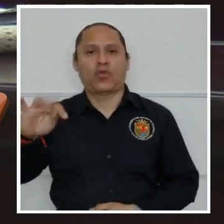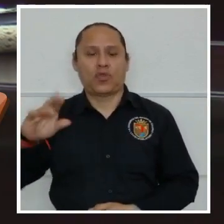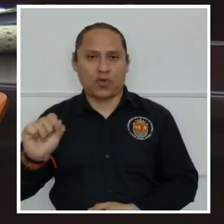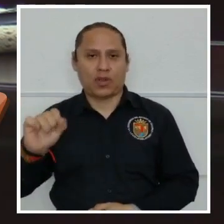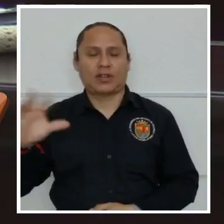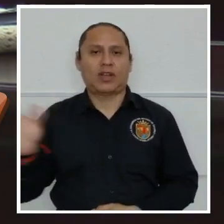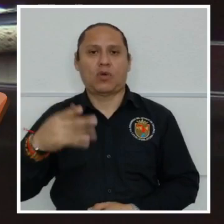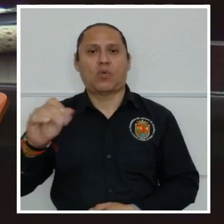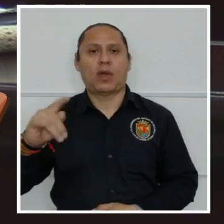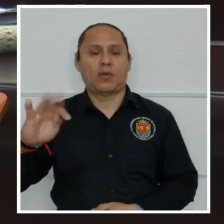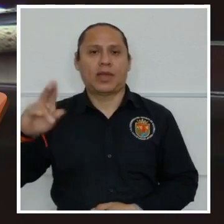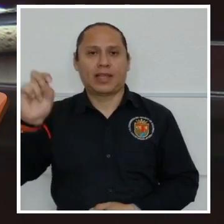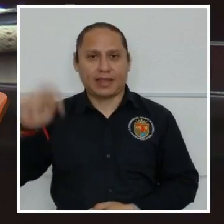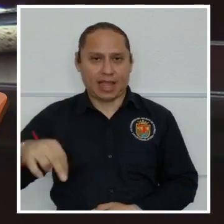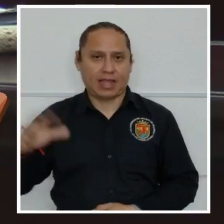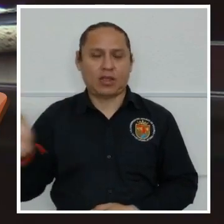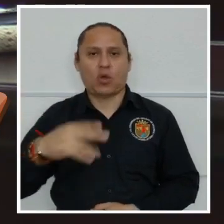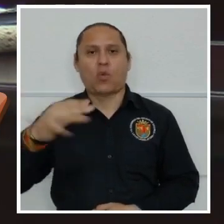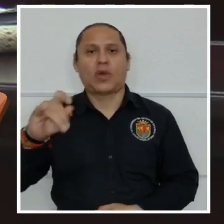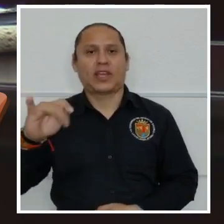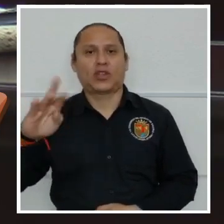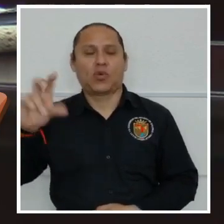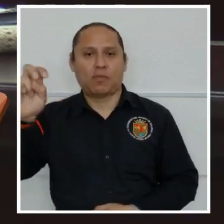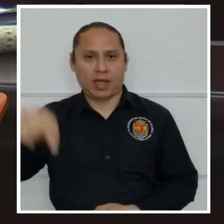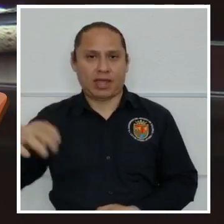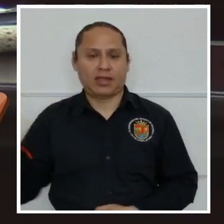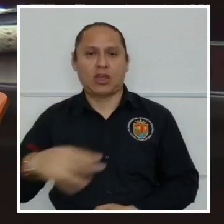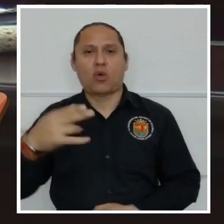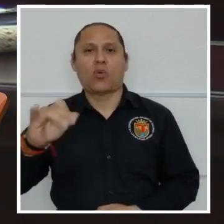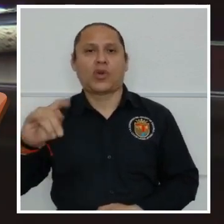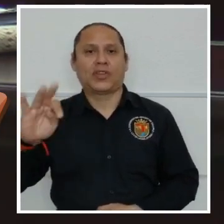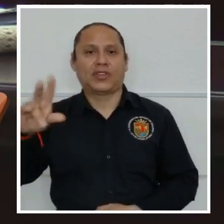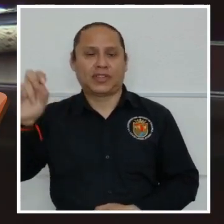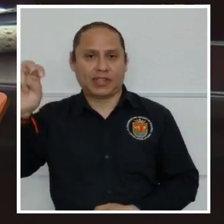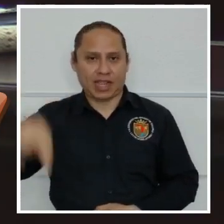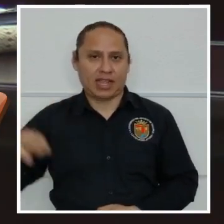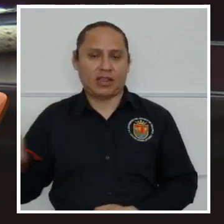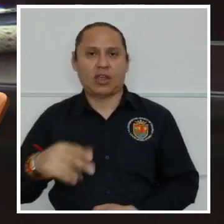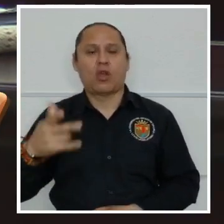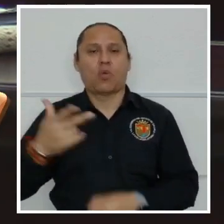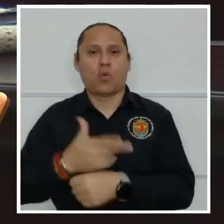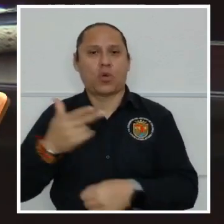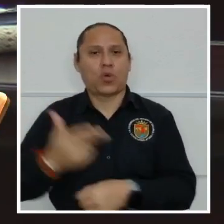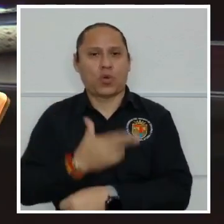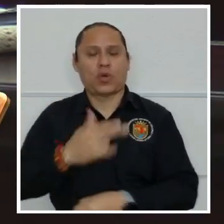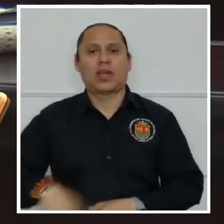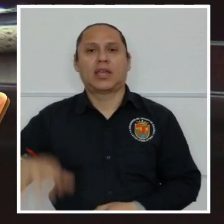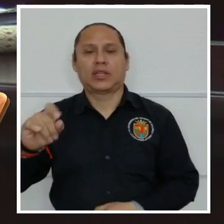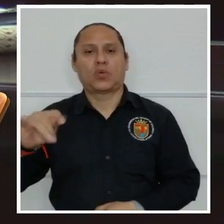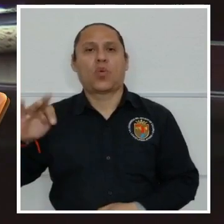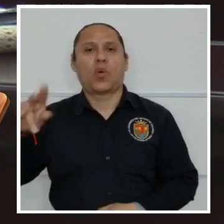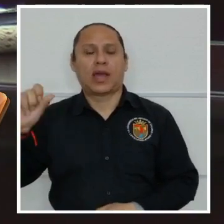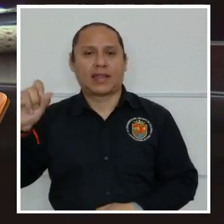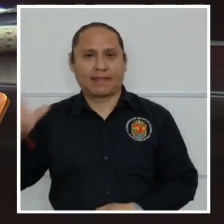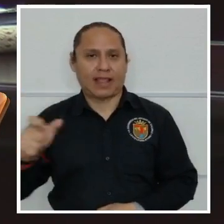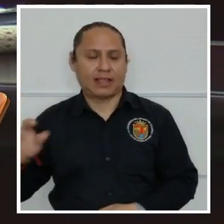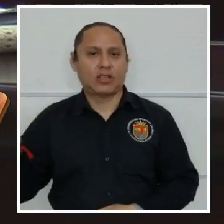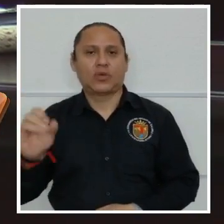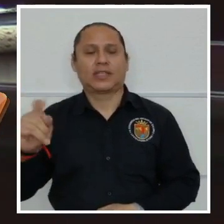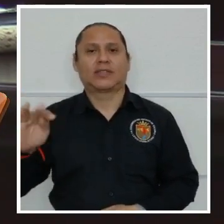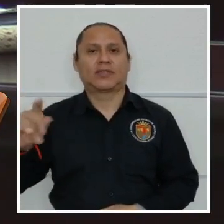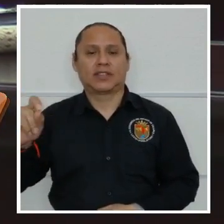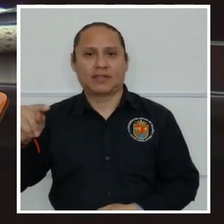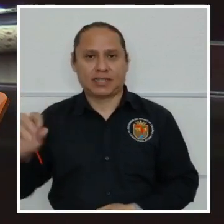Sierra, Huehuetán, Huitiupán, Huistán, Huixla, Izhuatán,